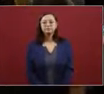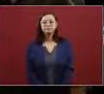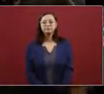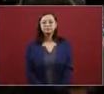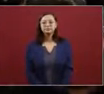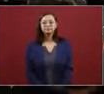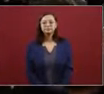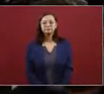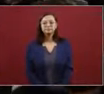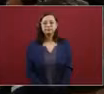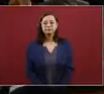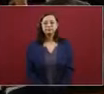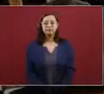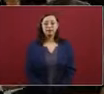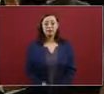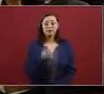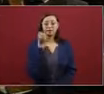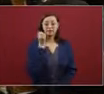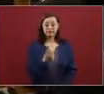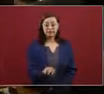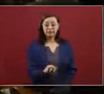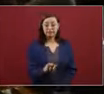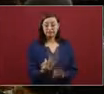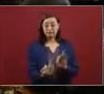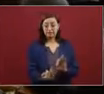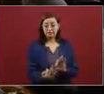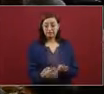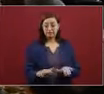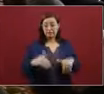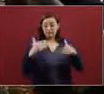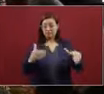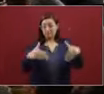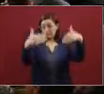Damos 3 aquí, nos vamos para atrás porque…